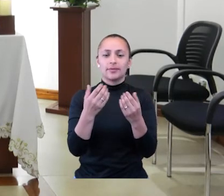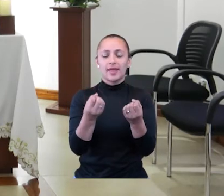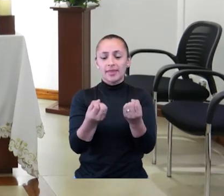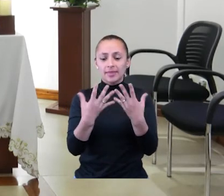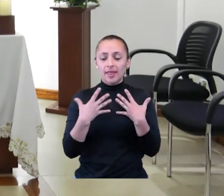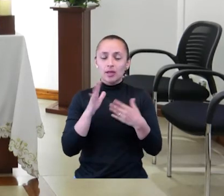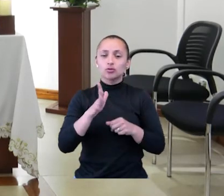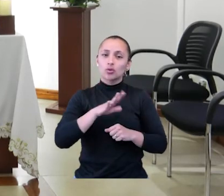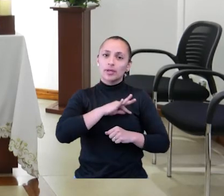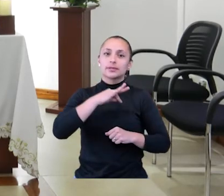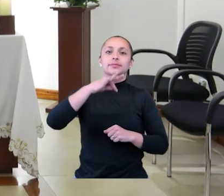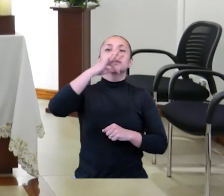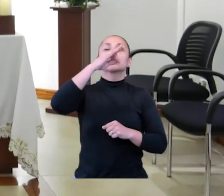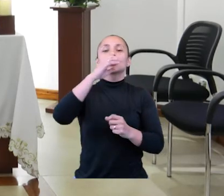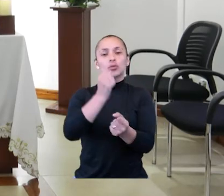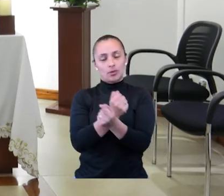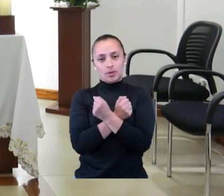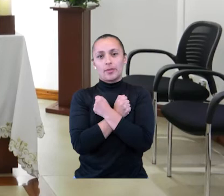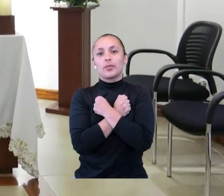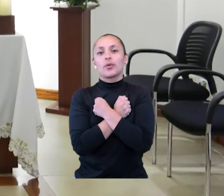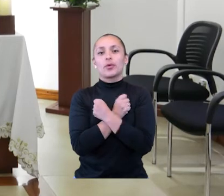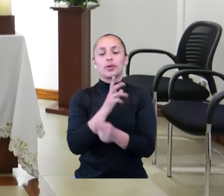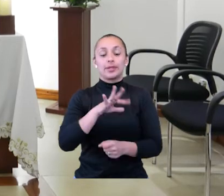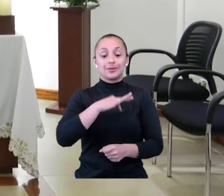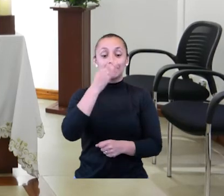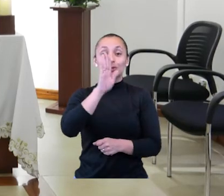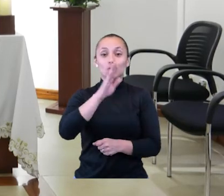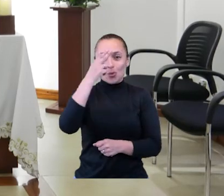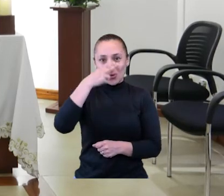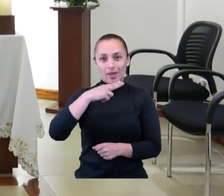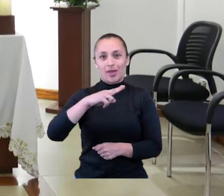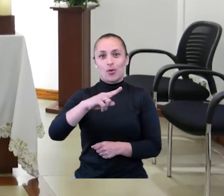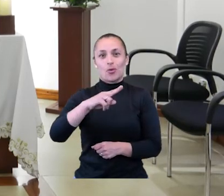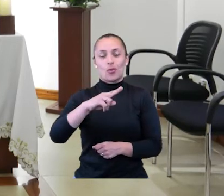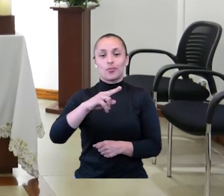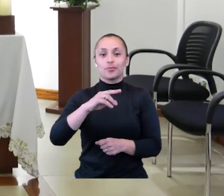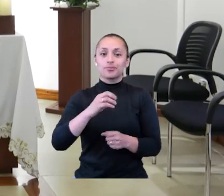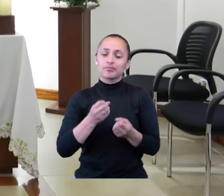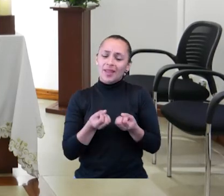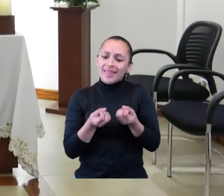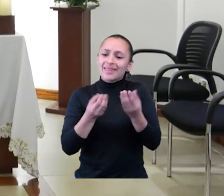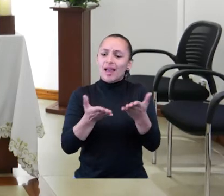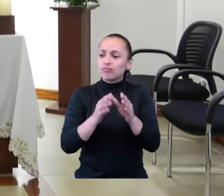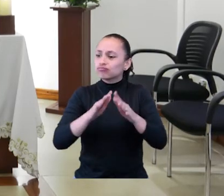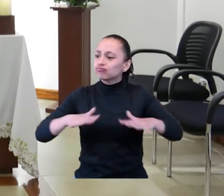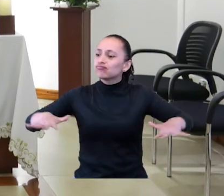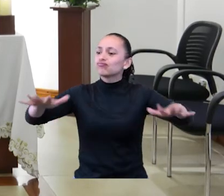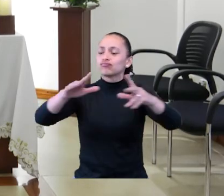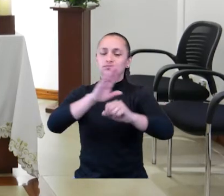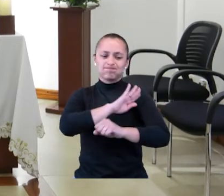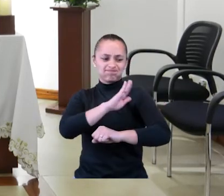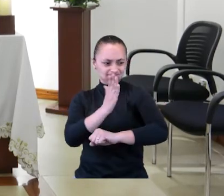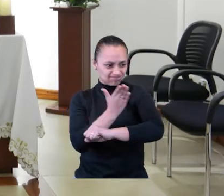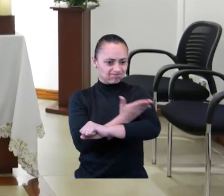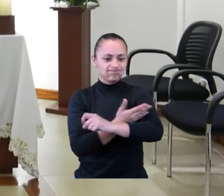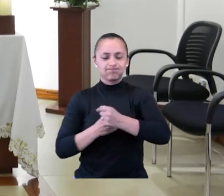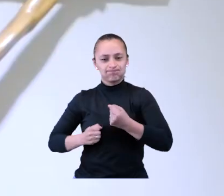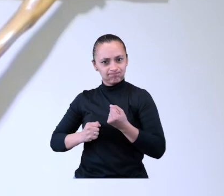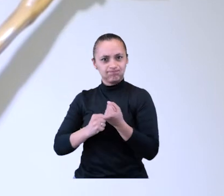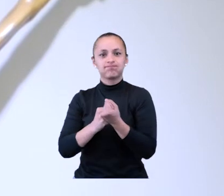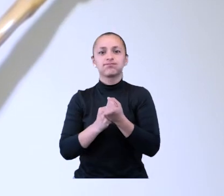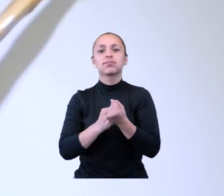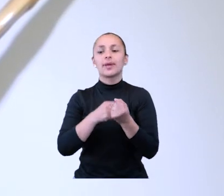nosotros el espíritu del amor el espíritu de tu hijo fortalece a tu pueblo con el cuerpo y la sangre de tu hijo